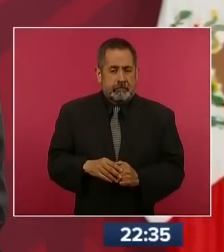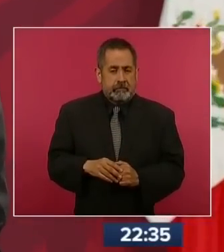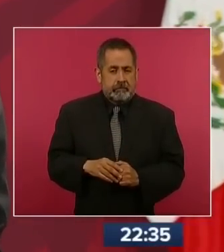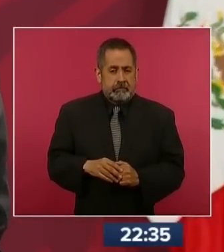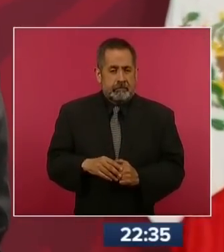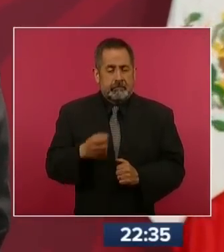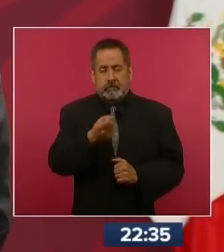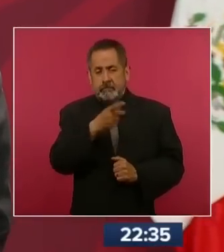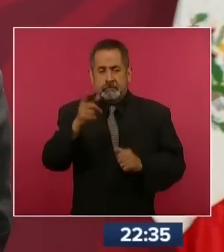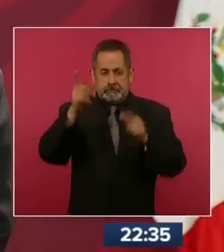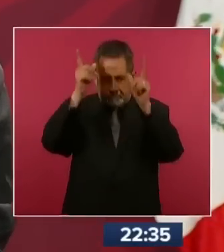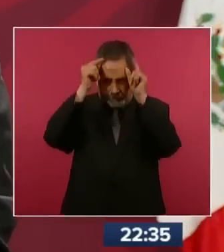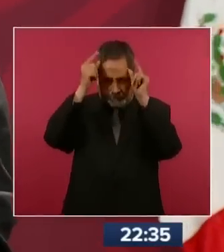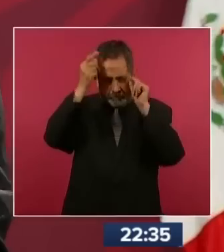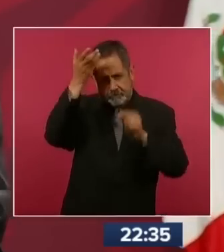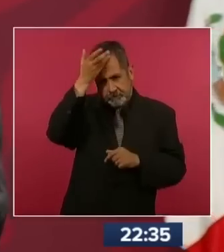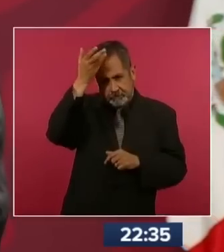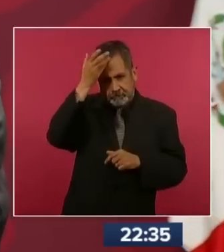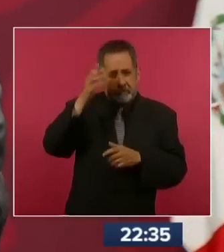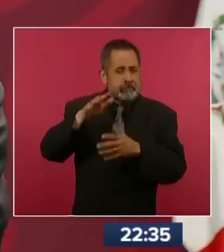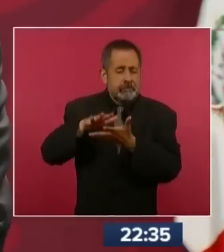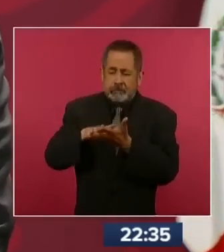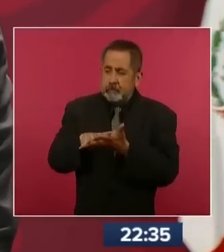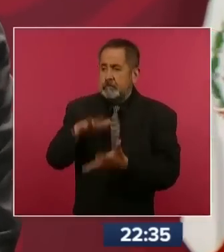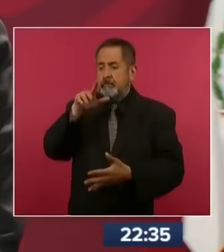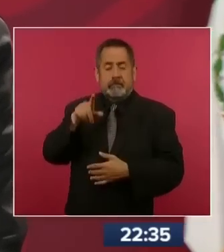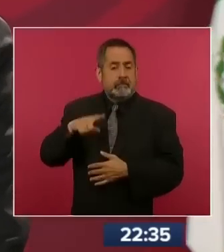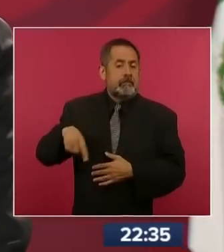las enfermeras, la mayoría,